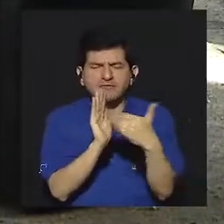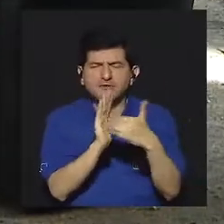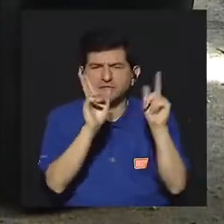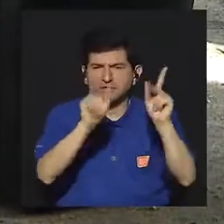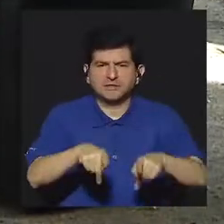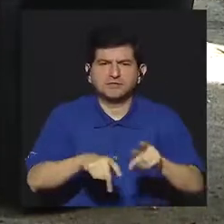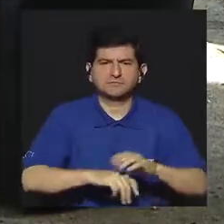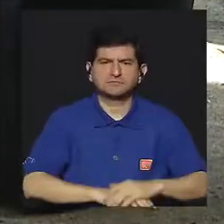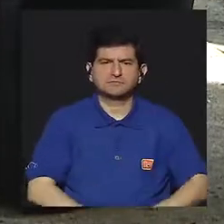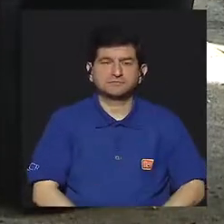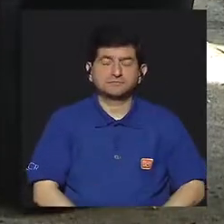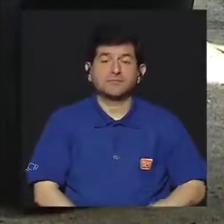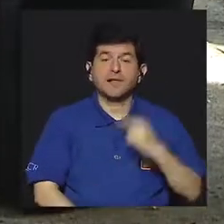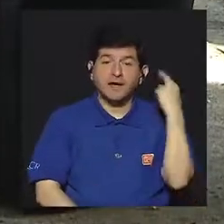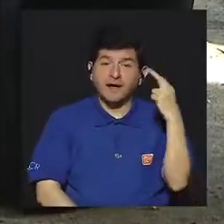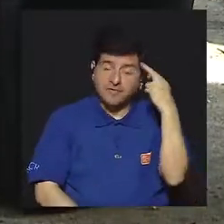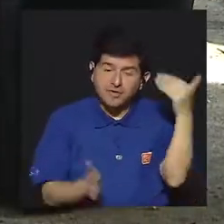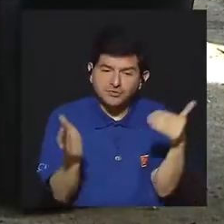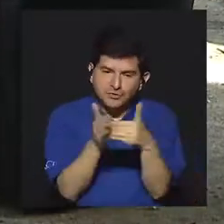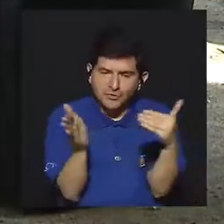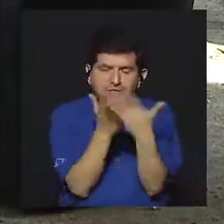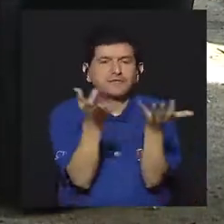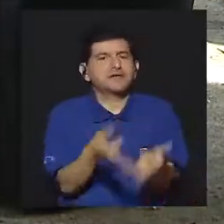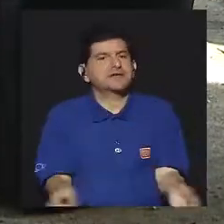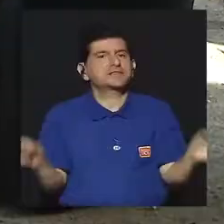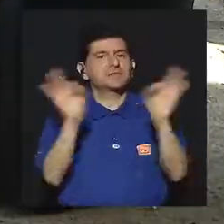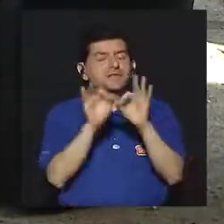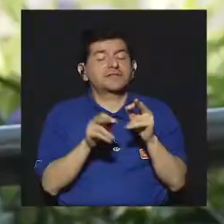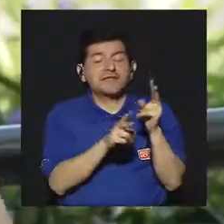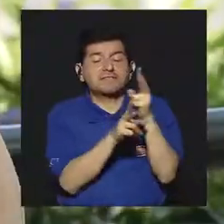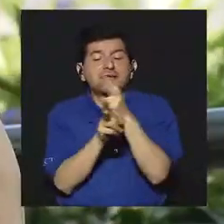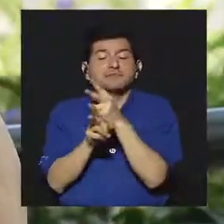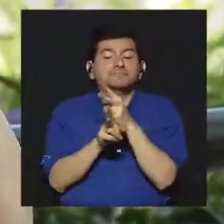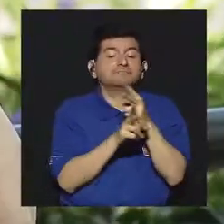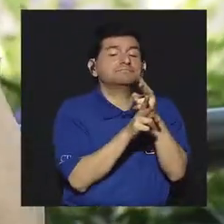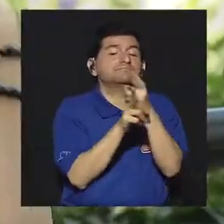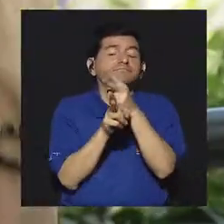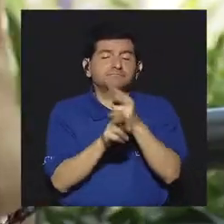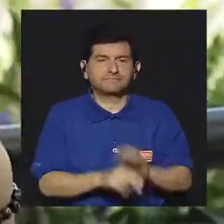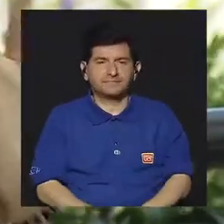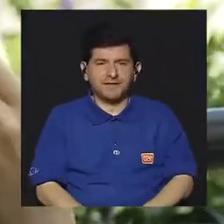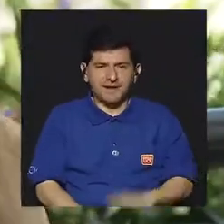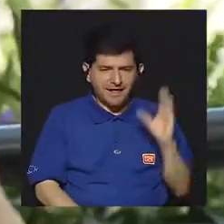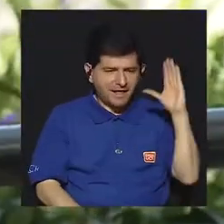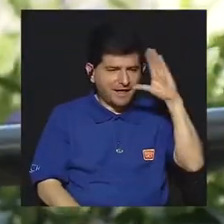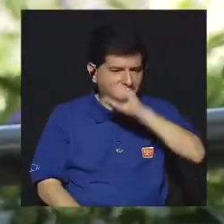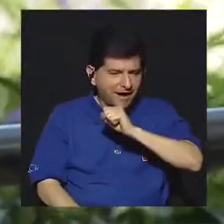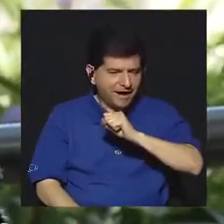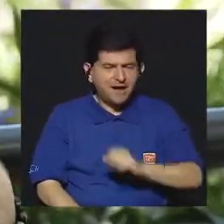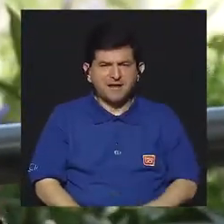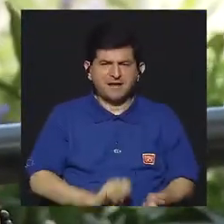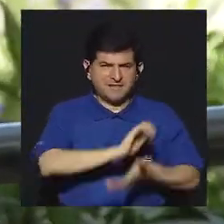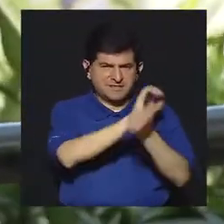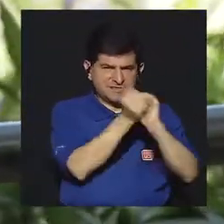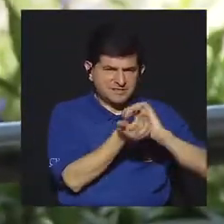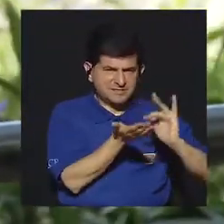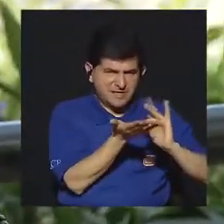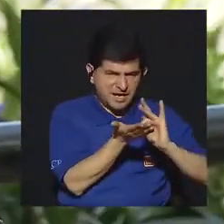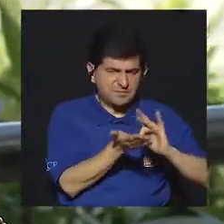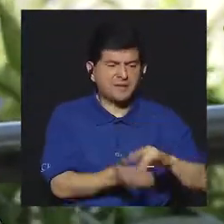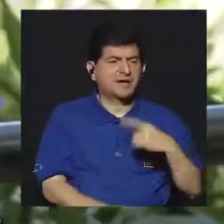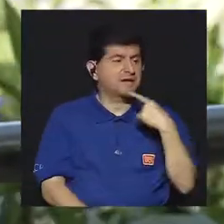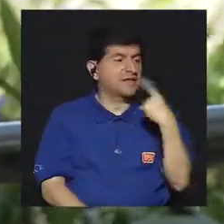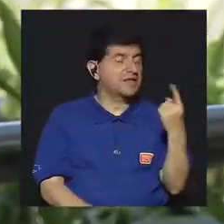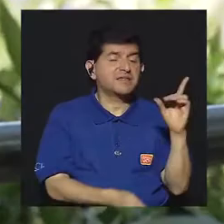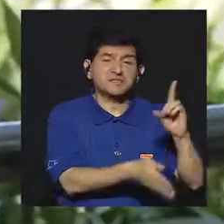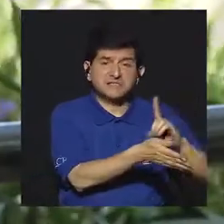para la persona. Y por eso vuelvo a repetir, muy importante el monitoreo, ¿verdad? Porque en eso también nos vamos dando cuenta si hay que cambiar el medicamento y si le podemos